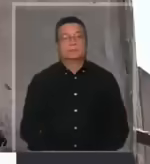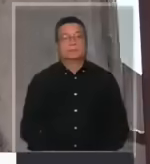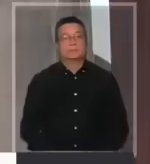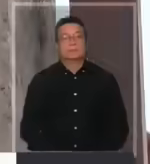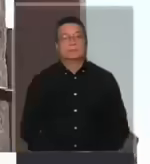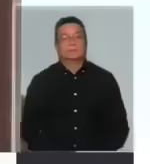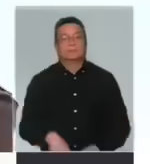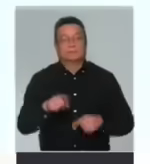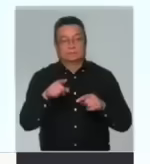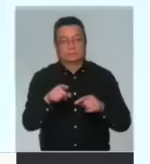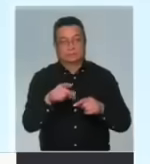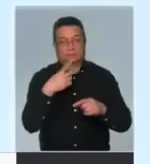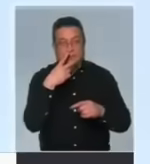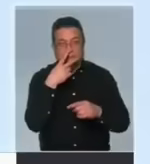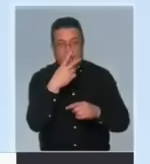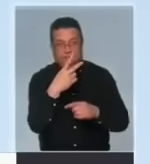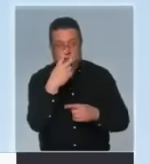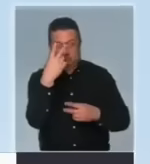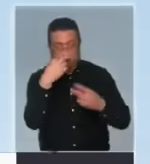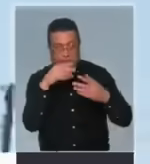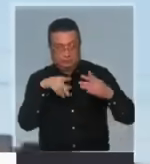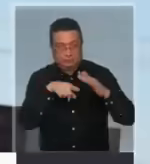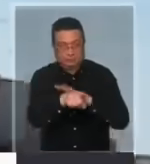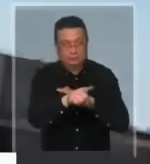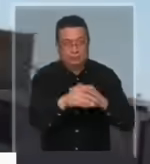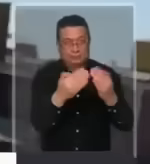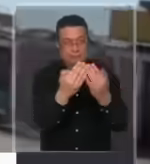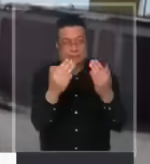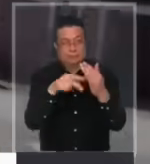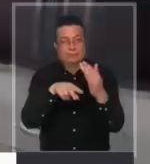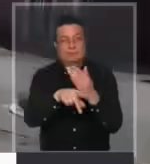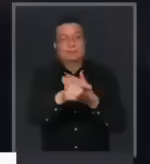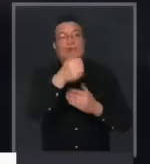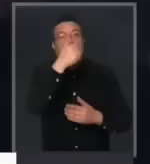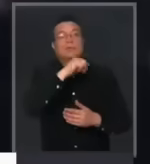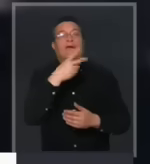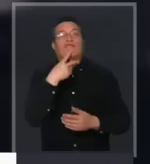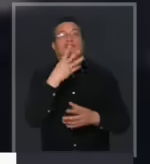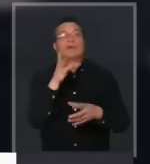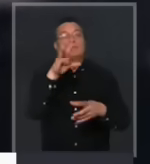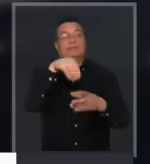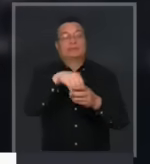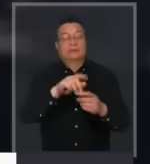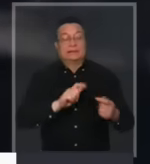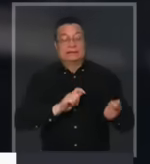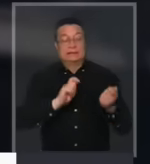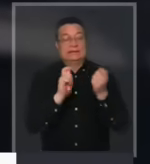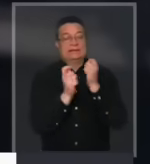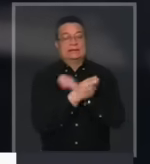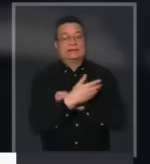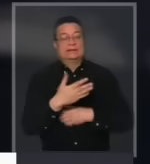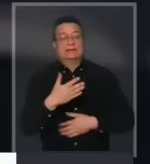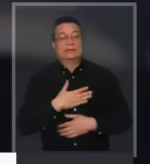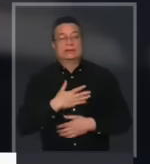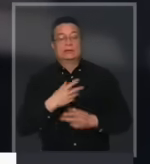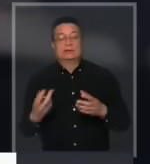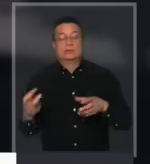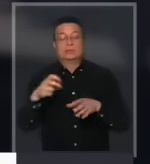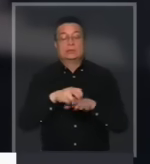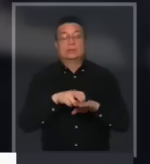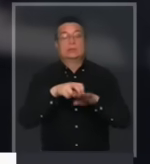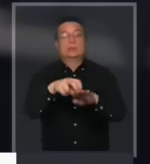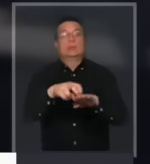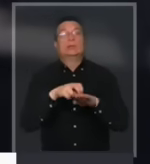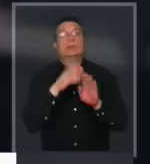Se creó una fachada que le permitiera ingresar al sector sin levantar sospechas. Se transformó entonces en un transportista